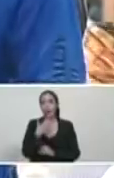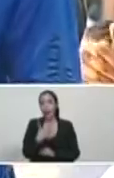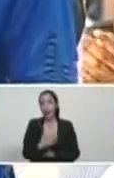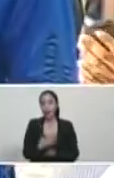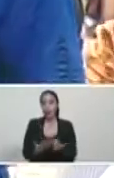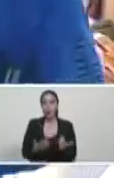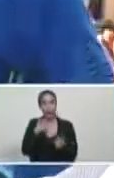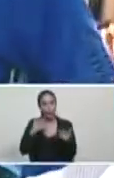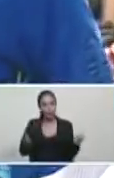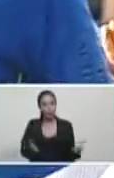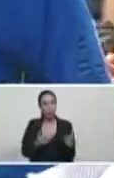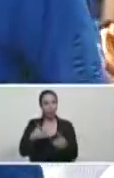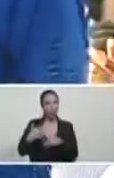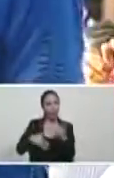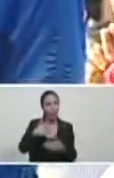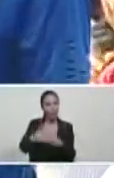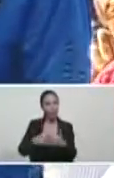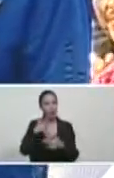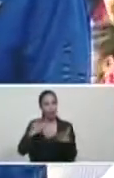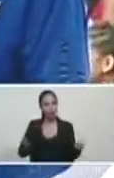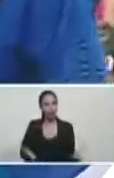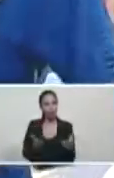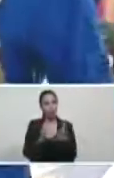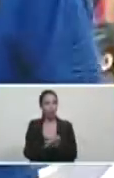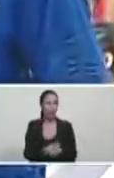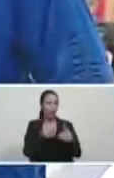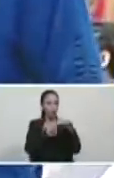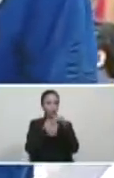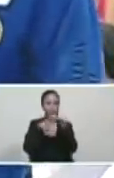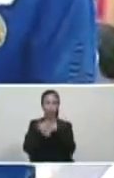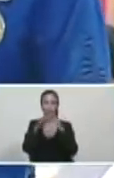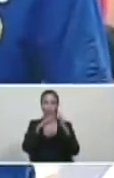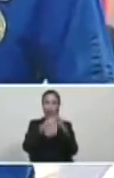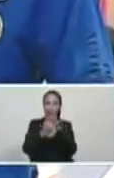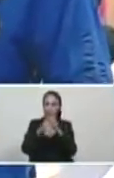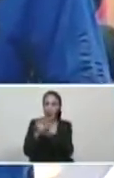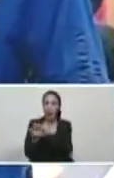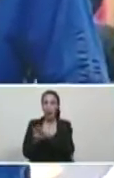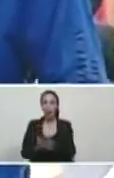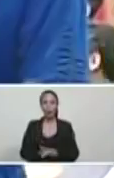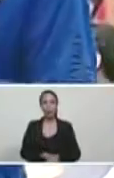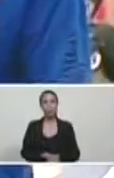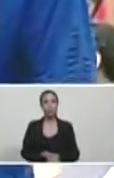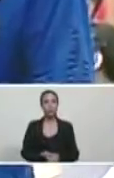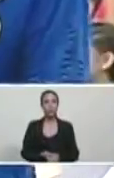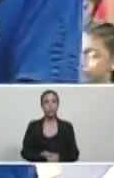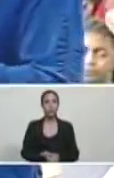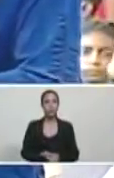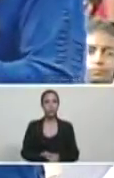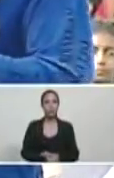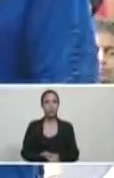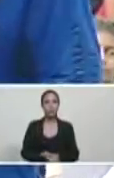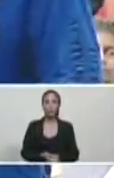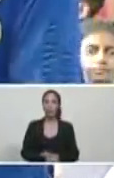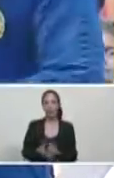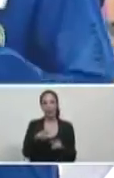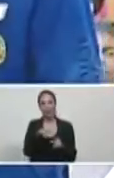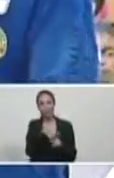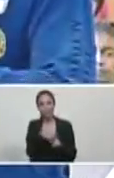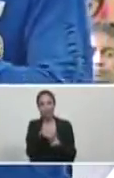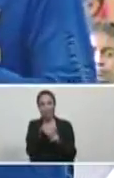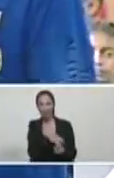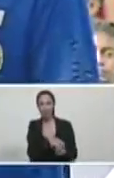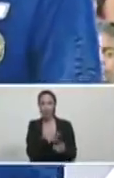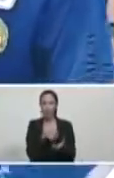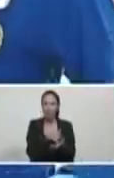seguir avanzando y seguir metido en el barrio. Ahí tenemos que seguir, presidente. No nos van a doblegar.